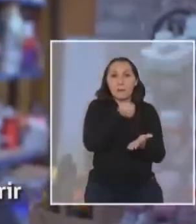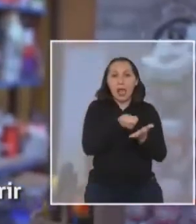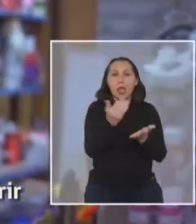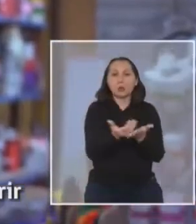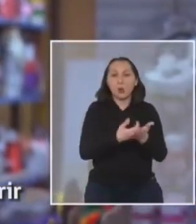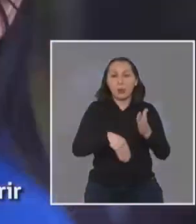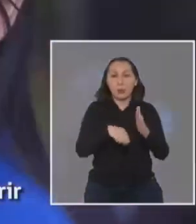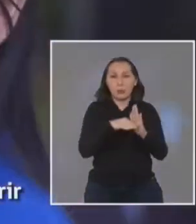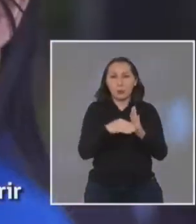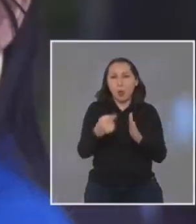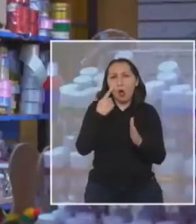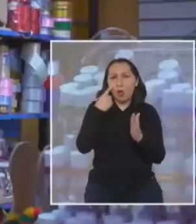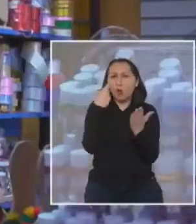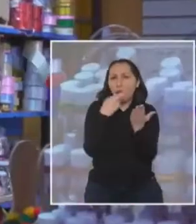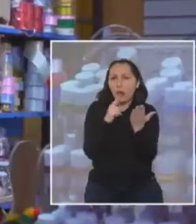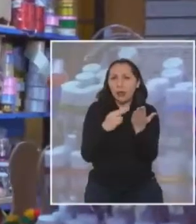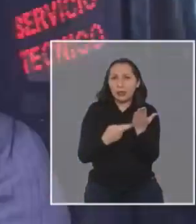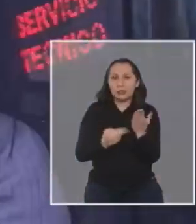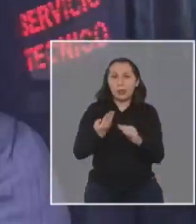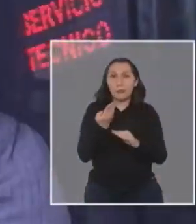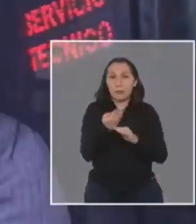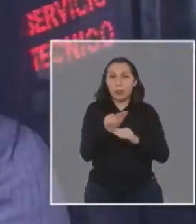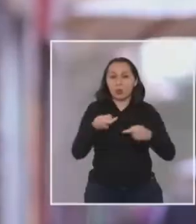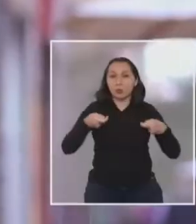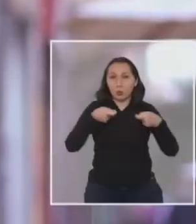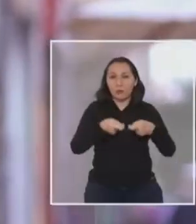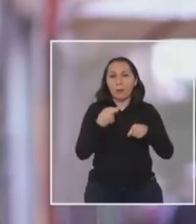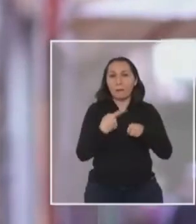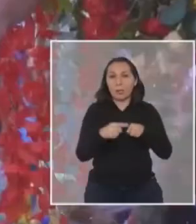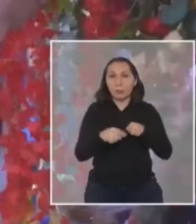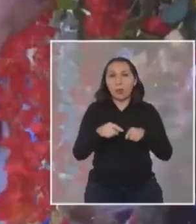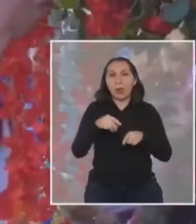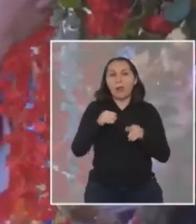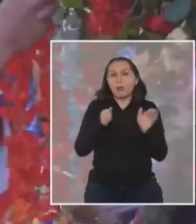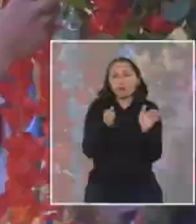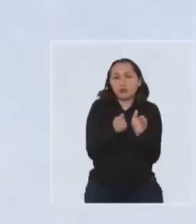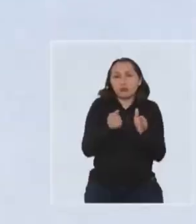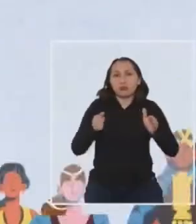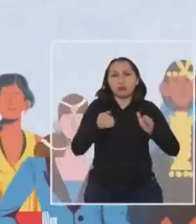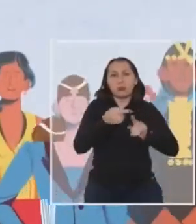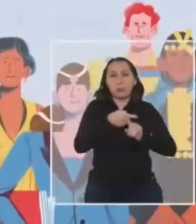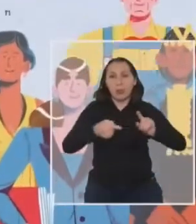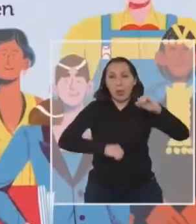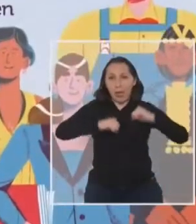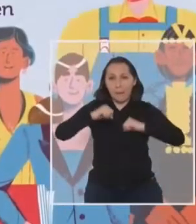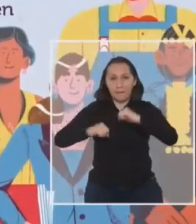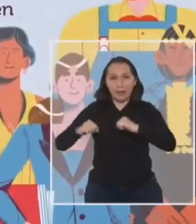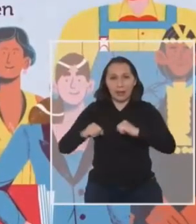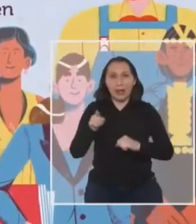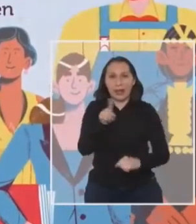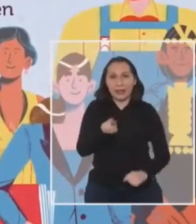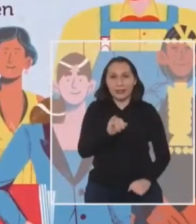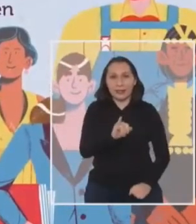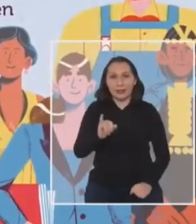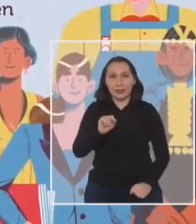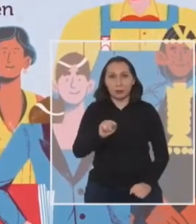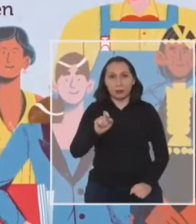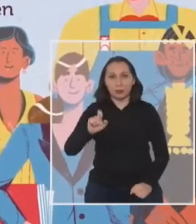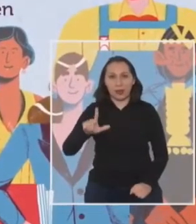aumento del sueldo mínimo. Conoce los requisitos y solicita el subsidio mensual para micro, pequeñas y medianas empresas